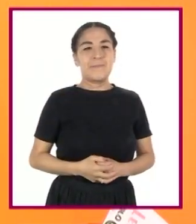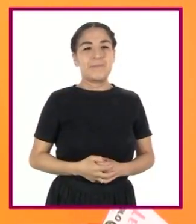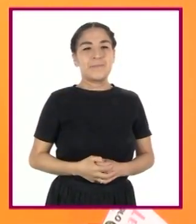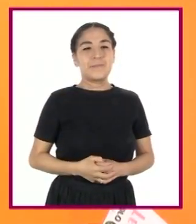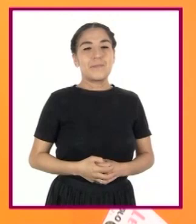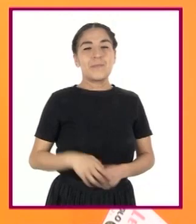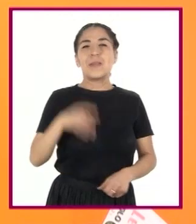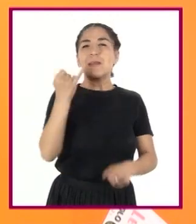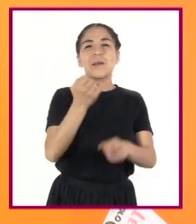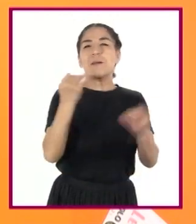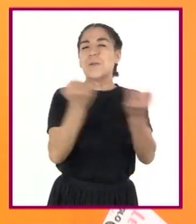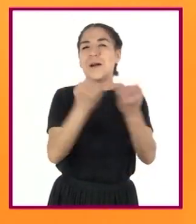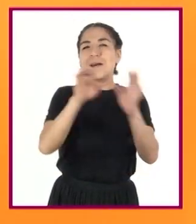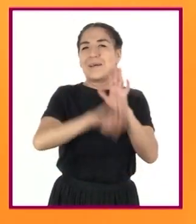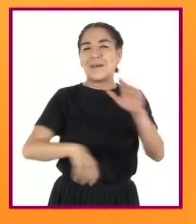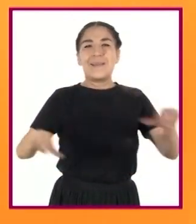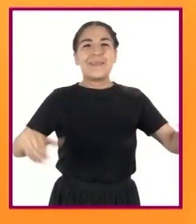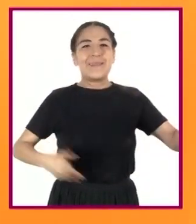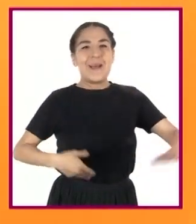Como en el teatro.